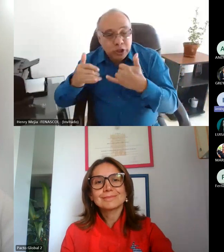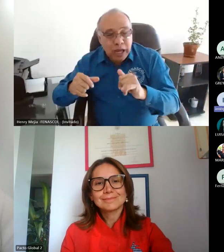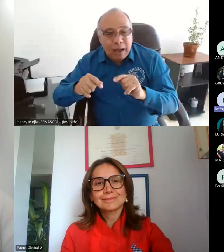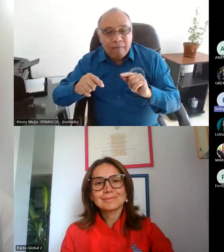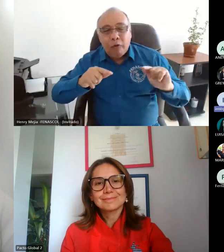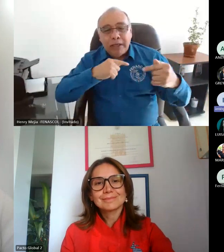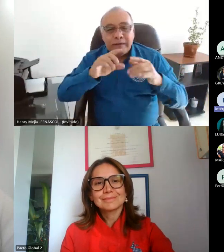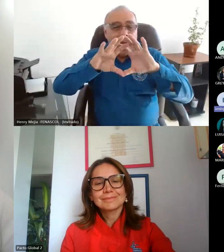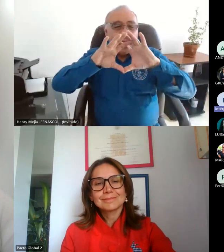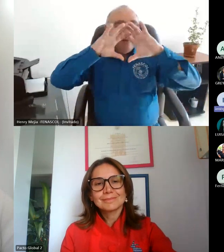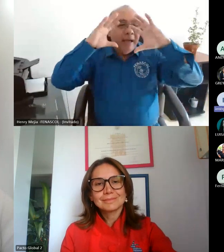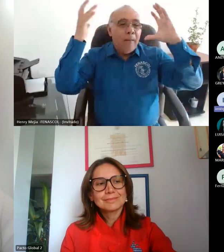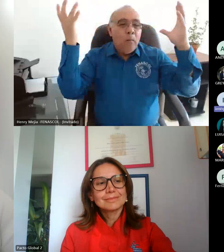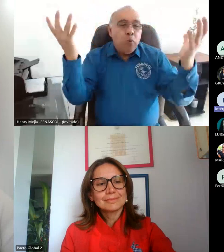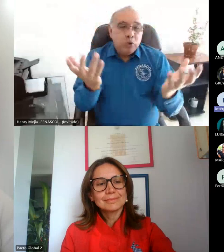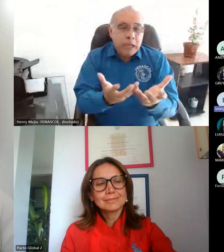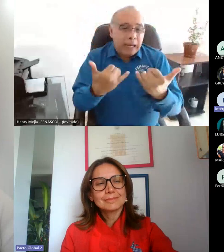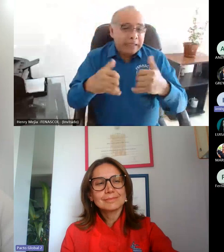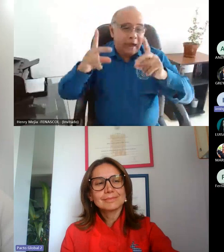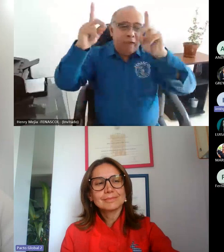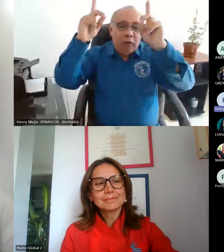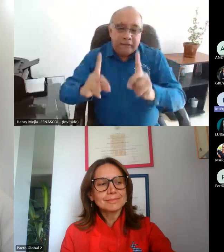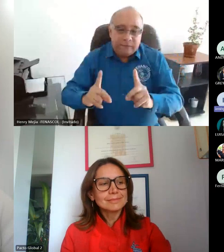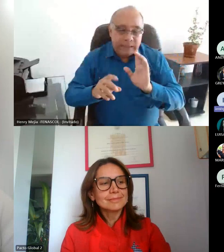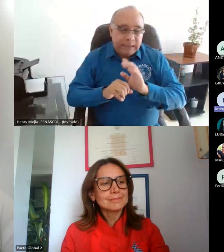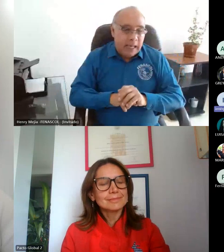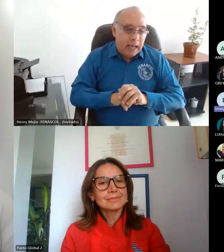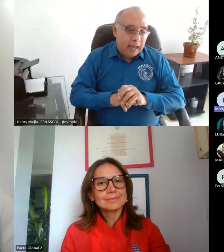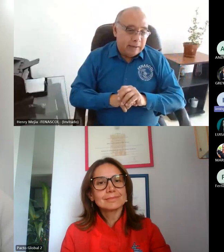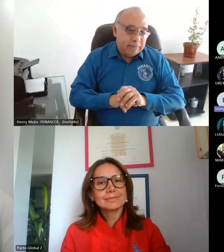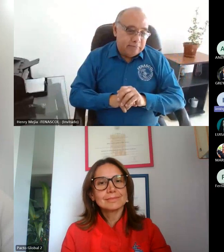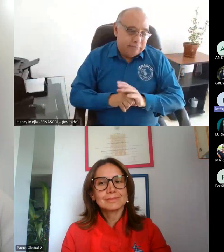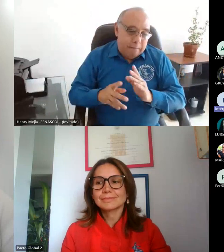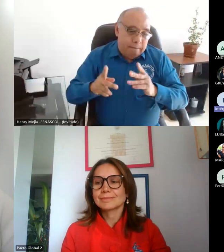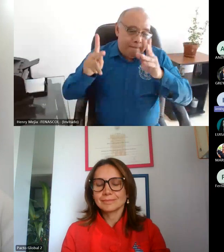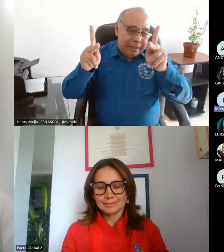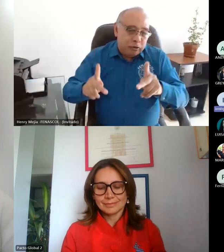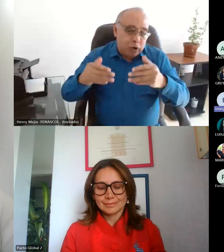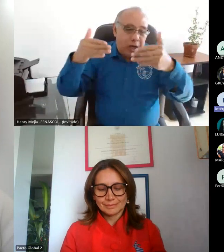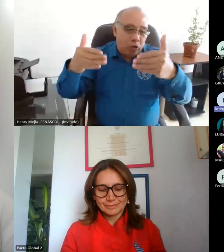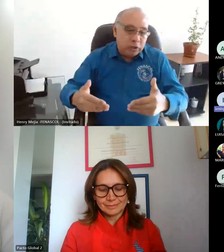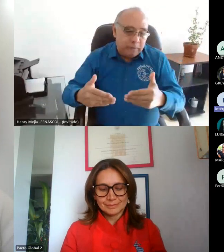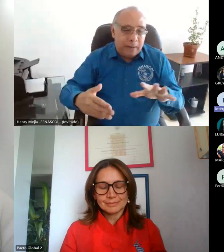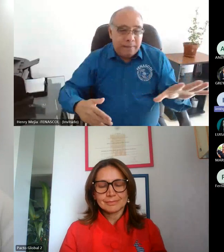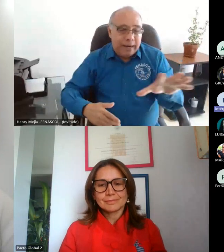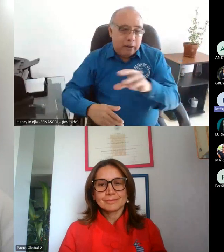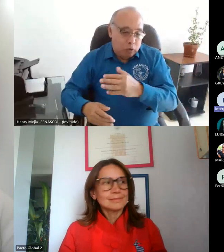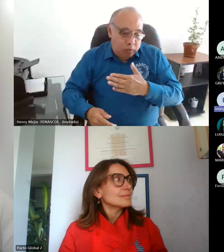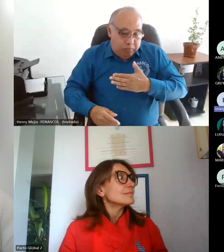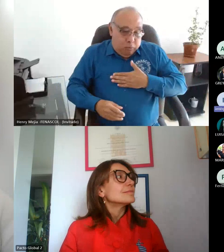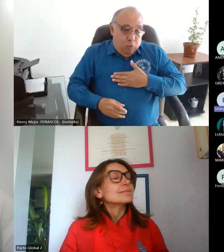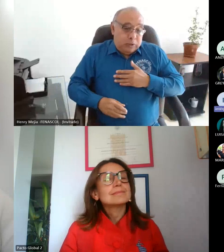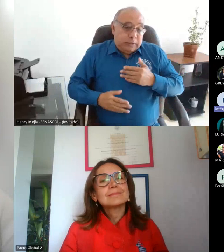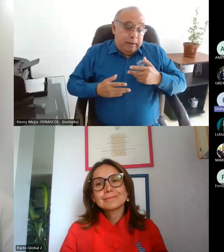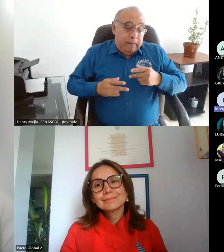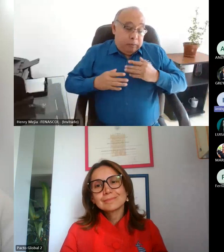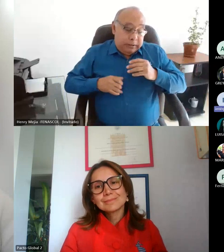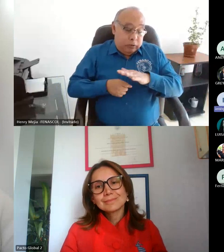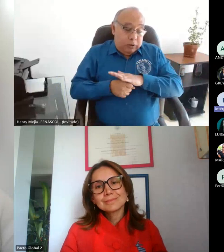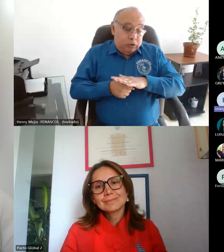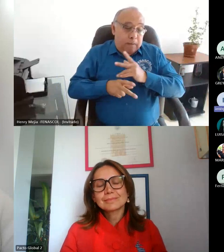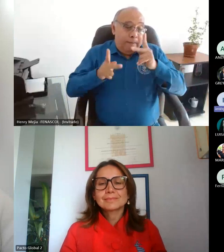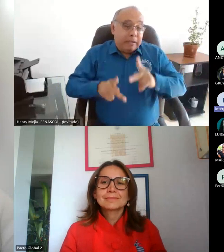no tenemos que tener presente la convención Sí porque es un consenso mundial de en donde